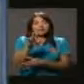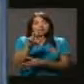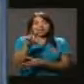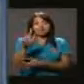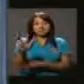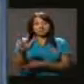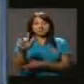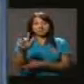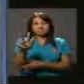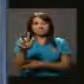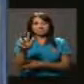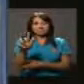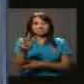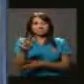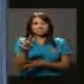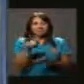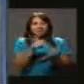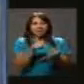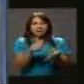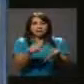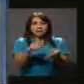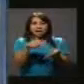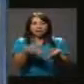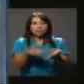aquí me la marcaron por cierto